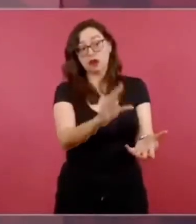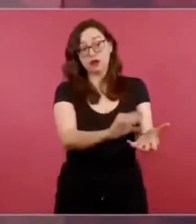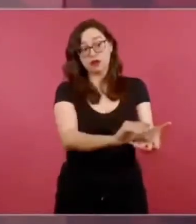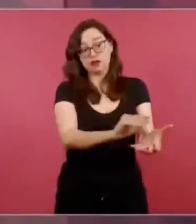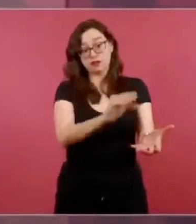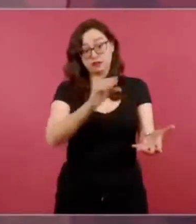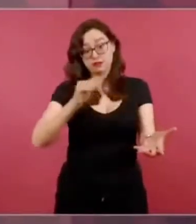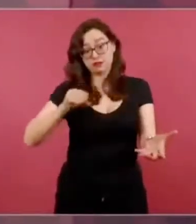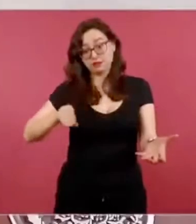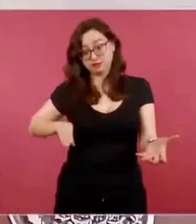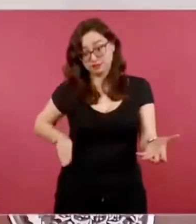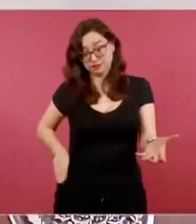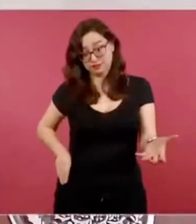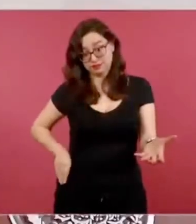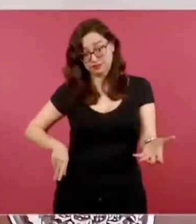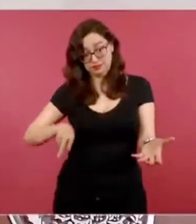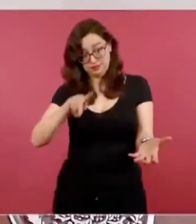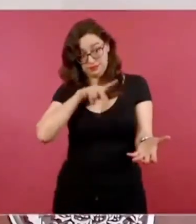el moche.